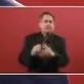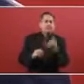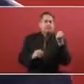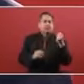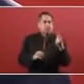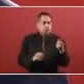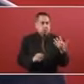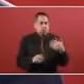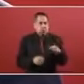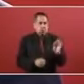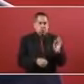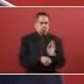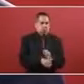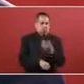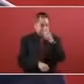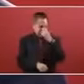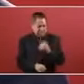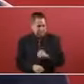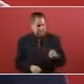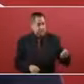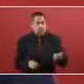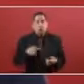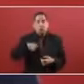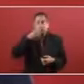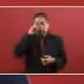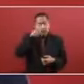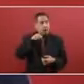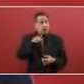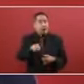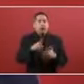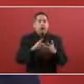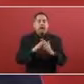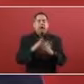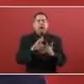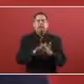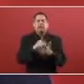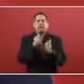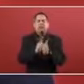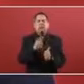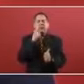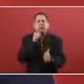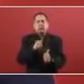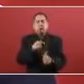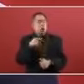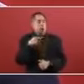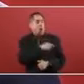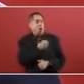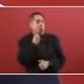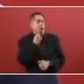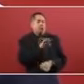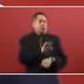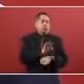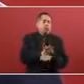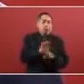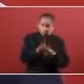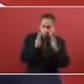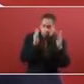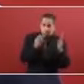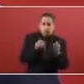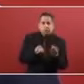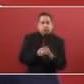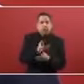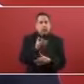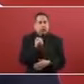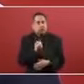gente que uno pensaría que no iban a poder salir de la